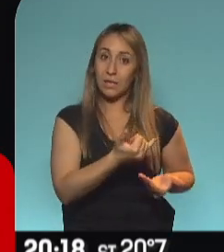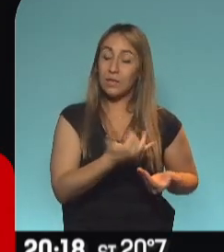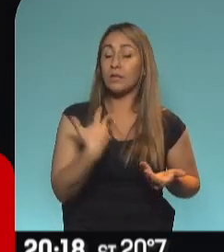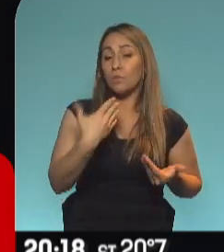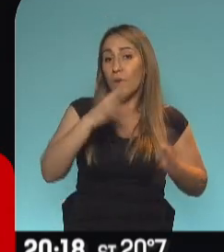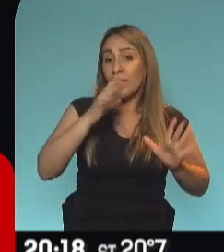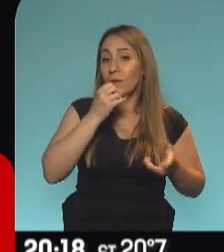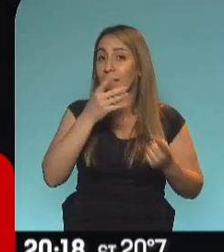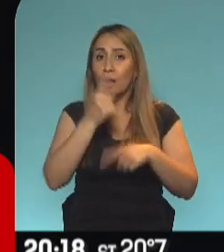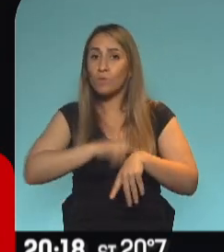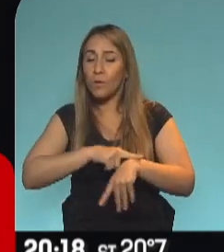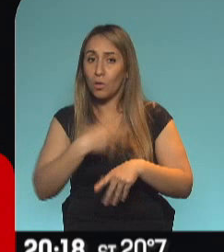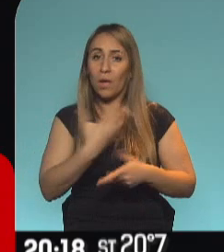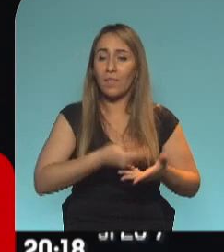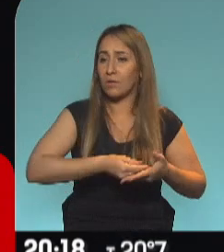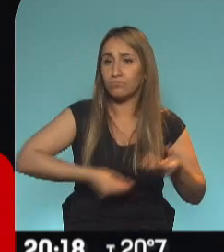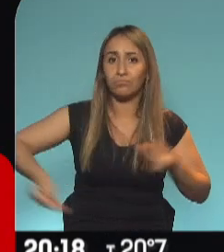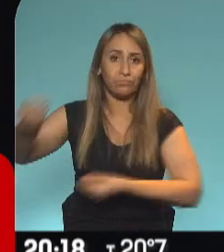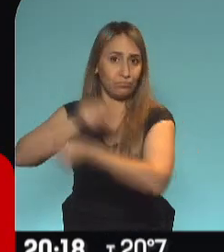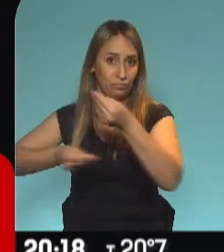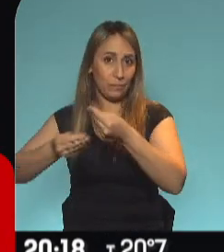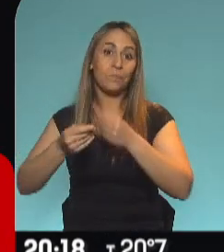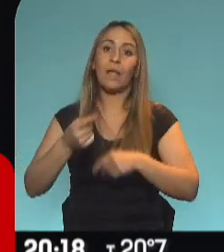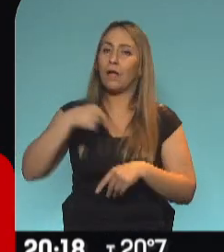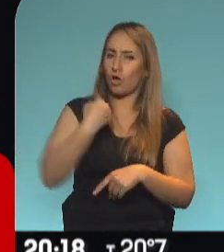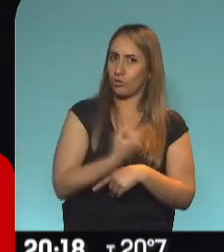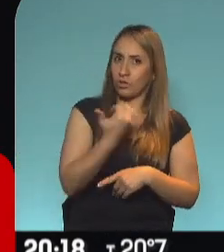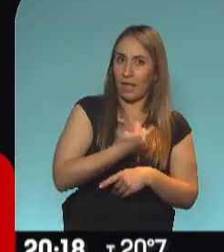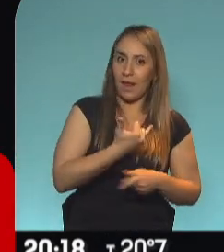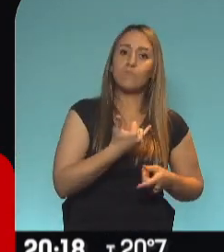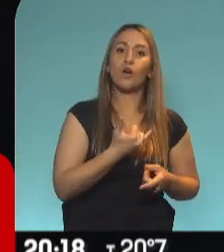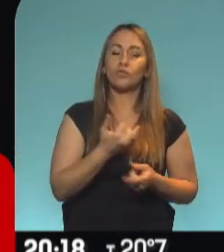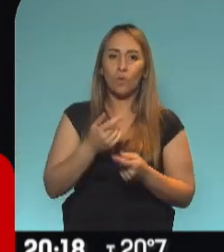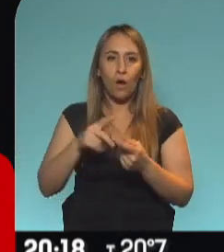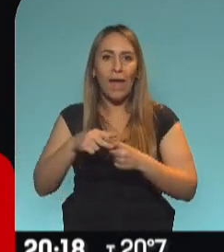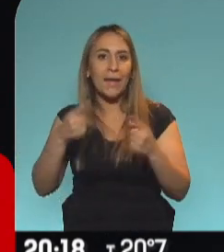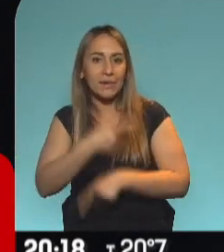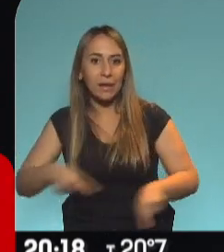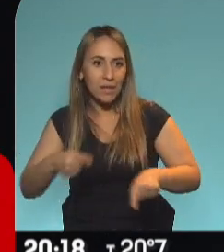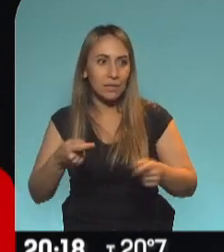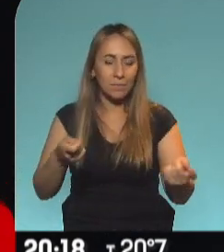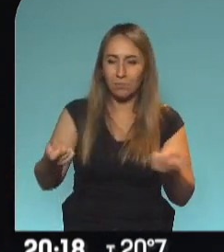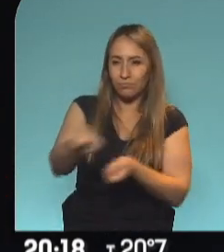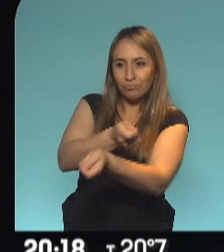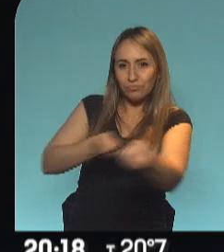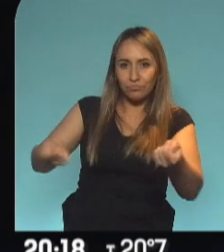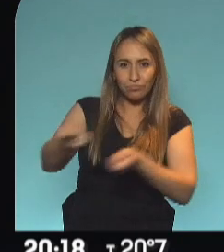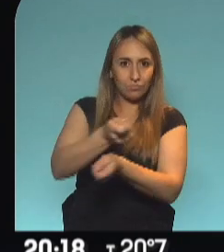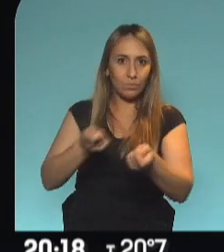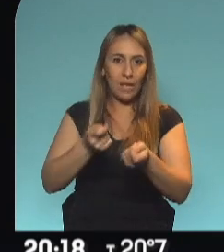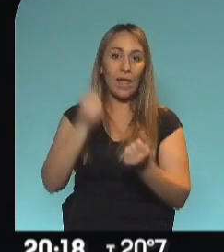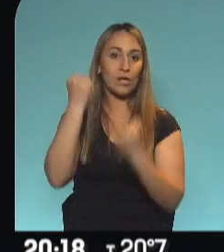a otro. Entonces, hoy tenemos los instrumentos para mantener la política cambiaria que venimos llevando a cabo para el tipo de